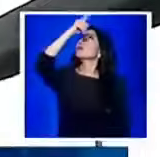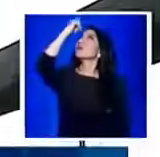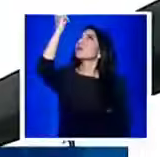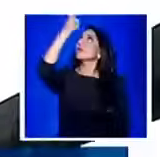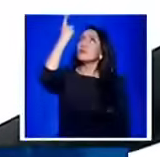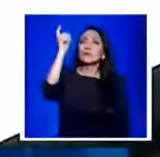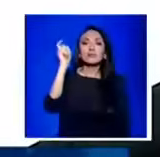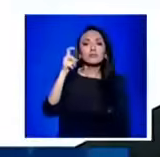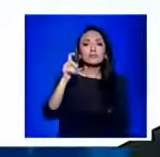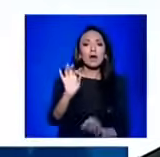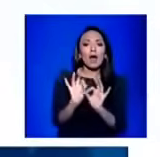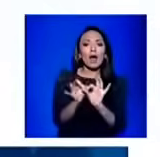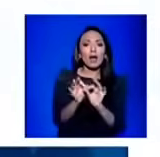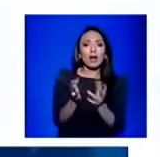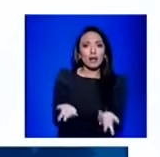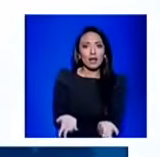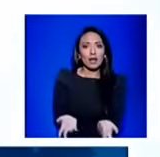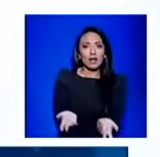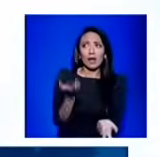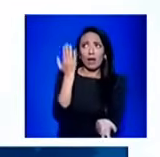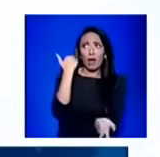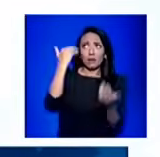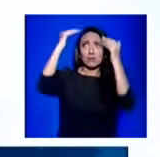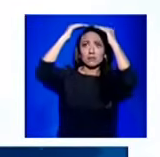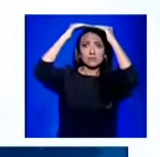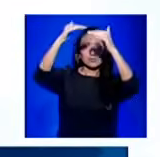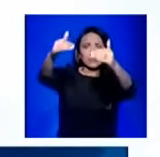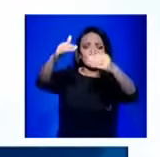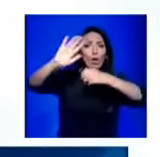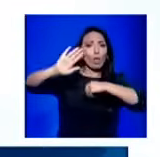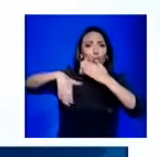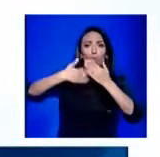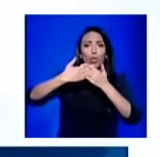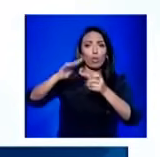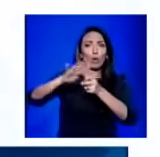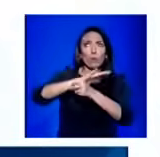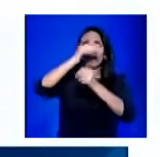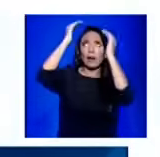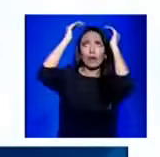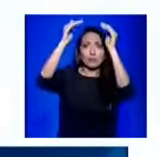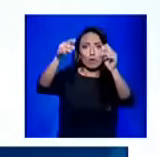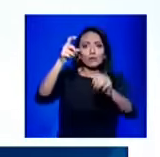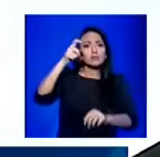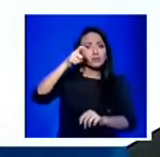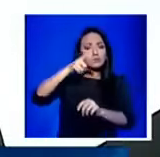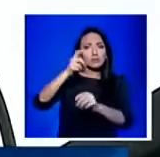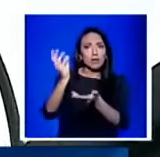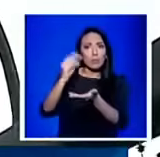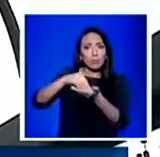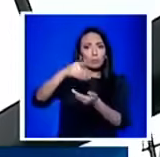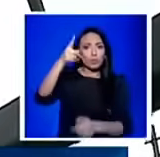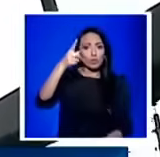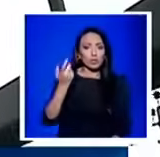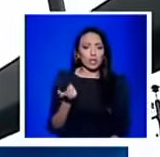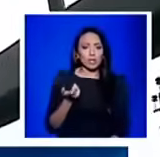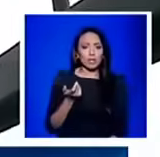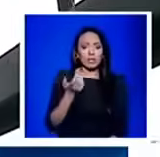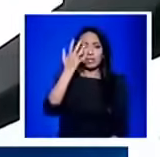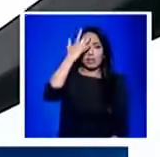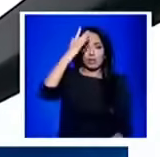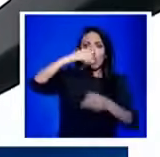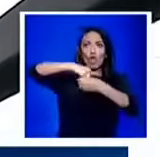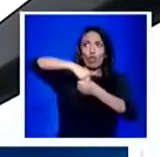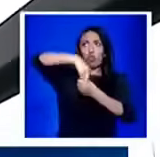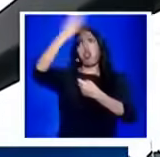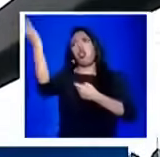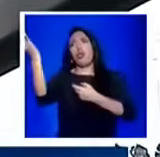la estructura que antes estaba ubicada aquí en el techo, porque toda esta parte salió volando